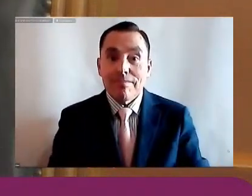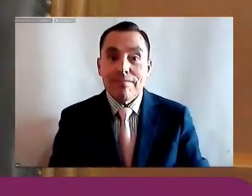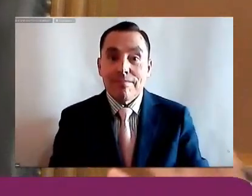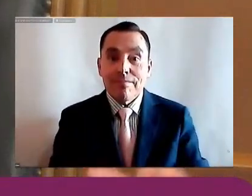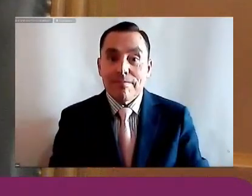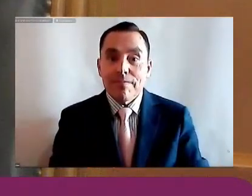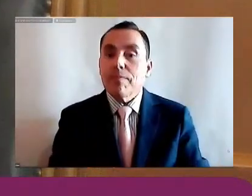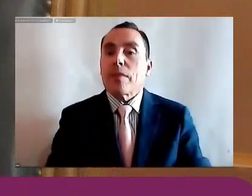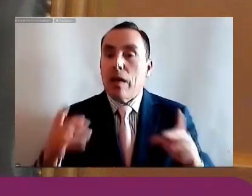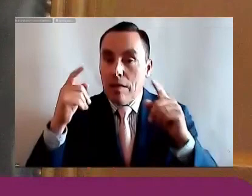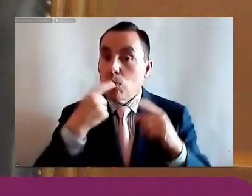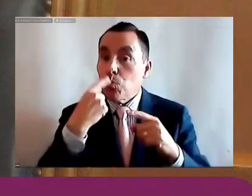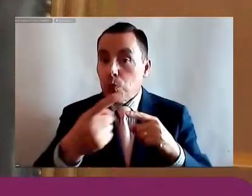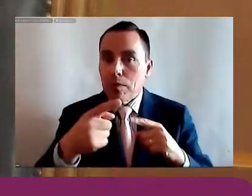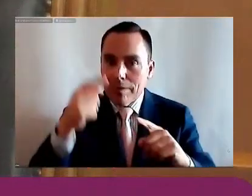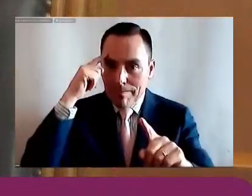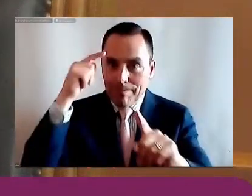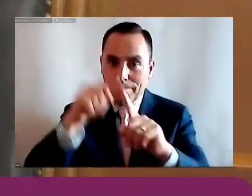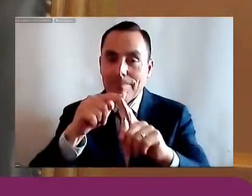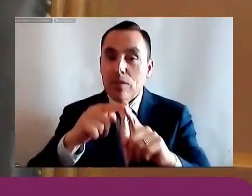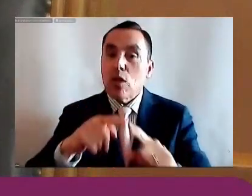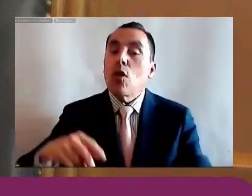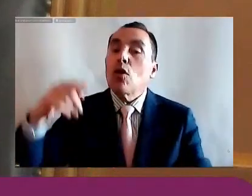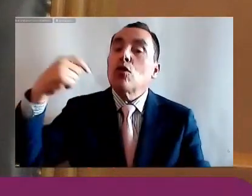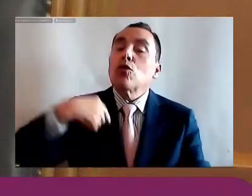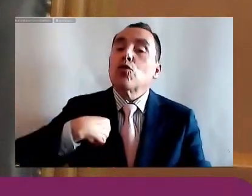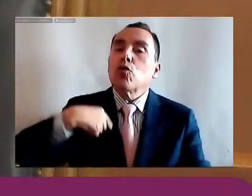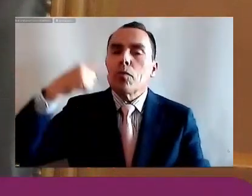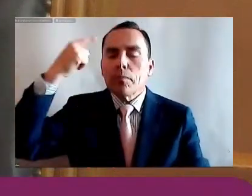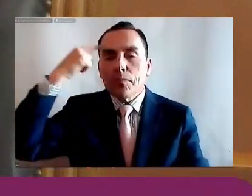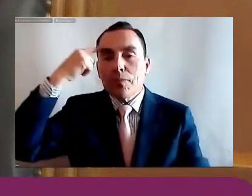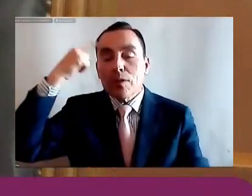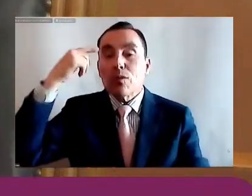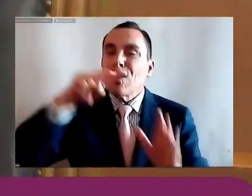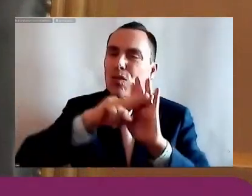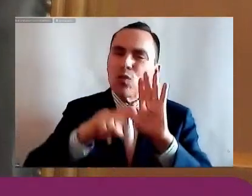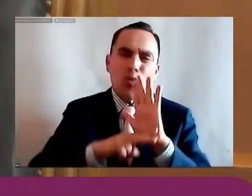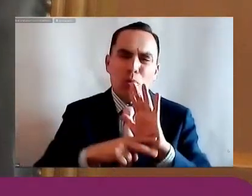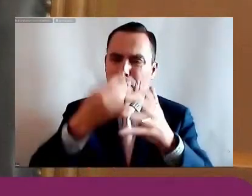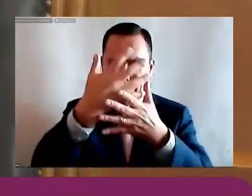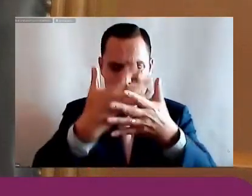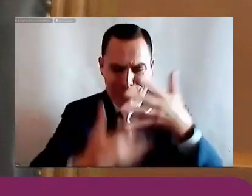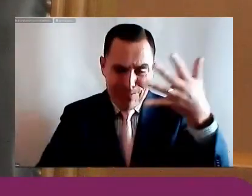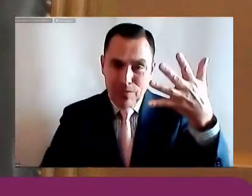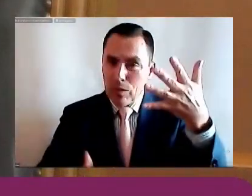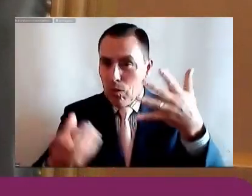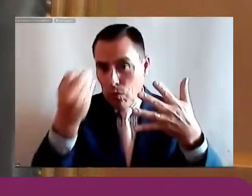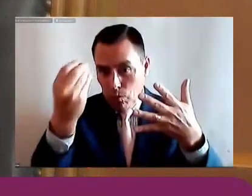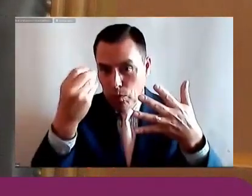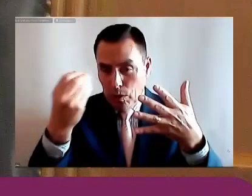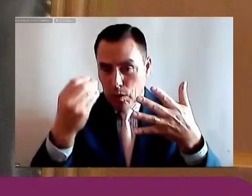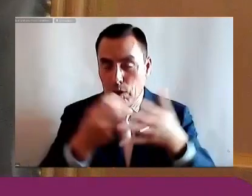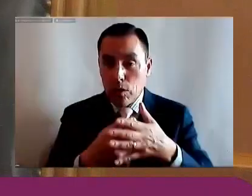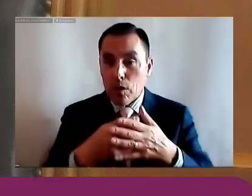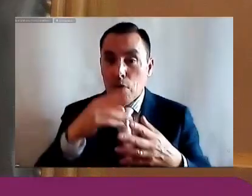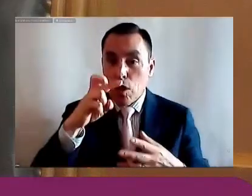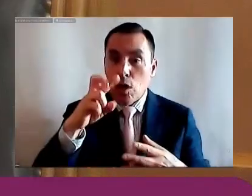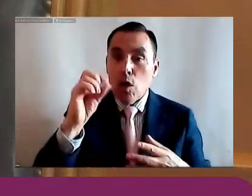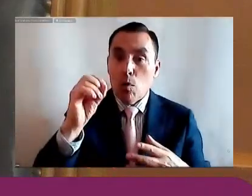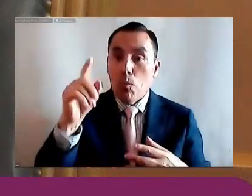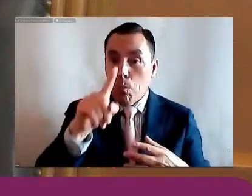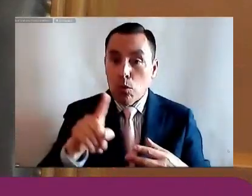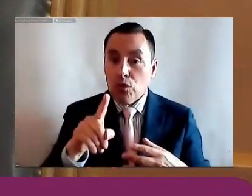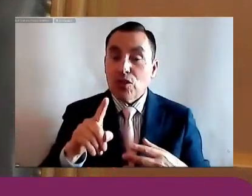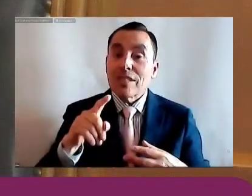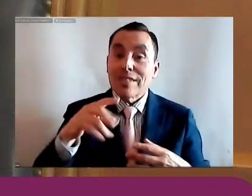la pregunta, yo creo que hay muchas normas que son buenas. Por ejemplo, la del postnatal a mí me parece sumamente